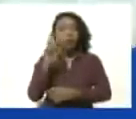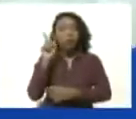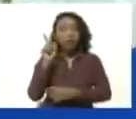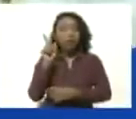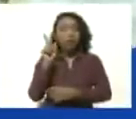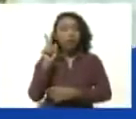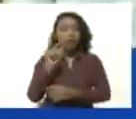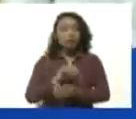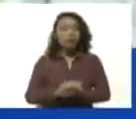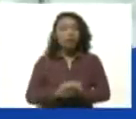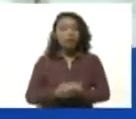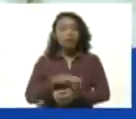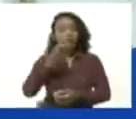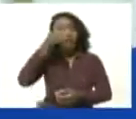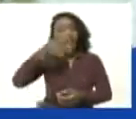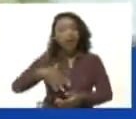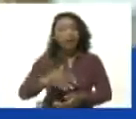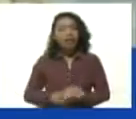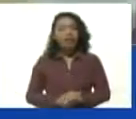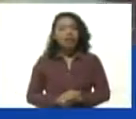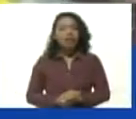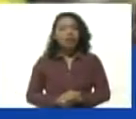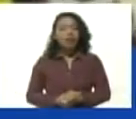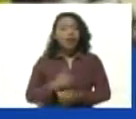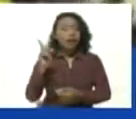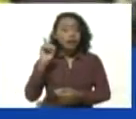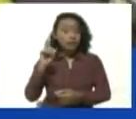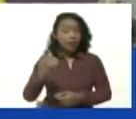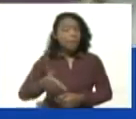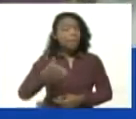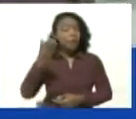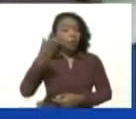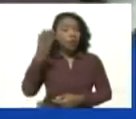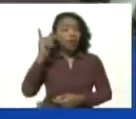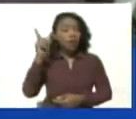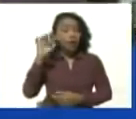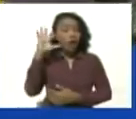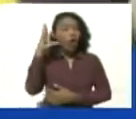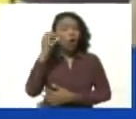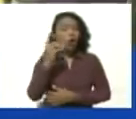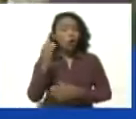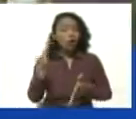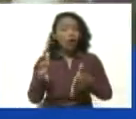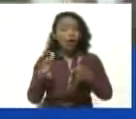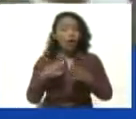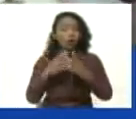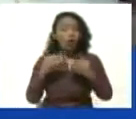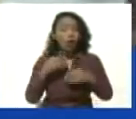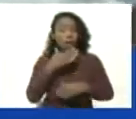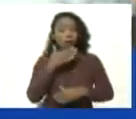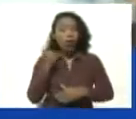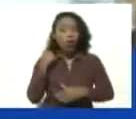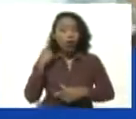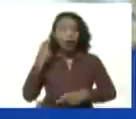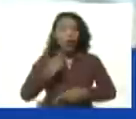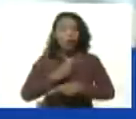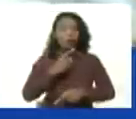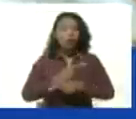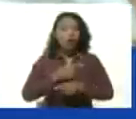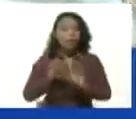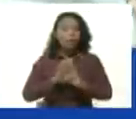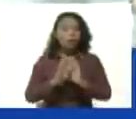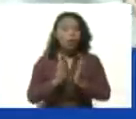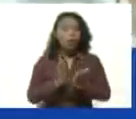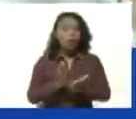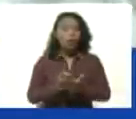Tachirense del Piñal. Una proeza. Logró ganarle a todas las mejores competidoras del mundo